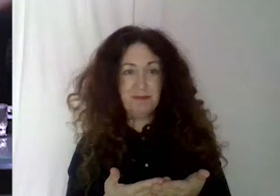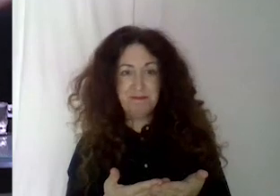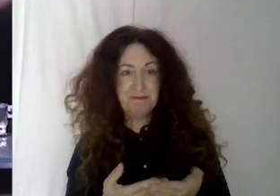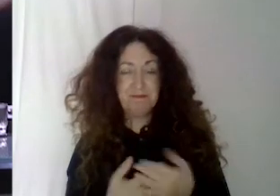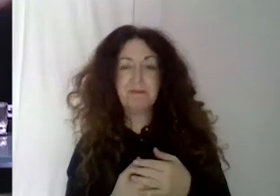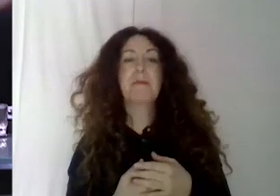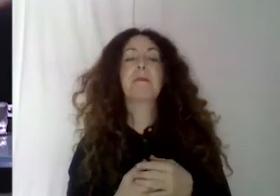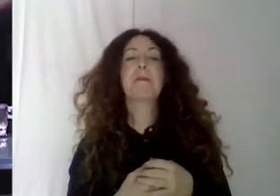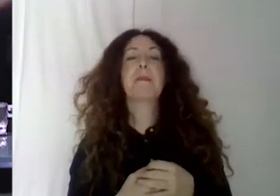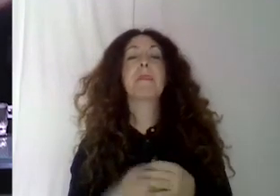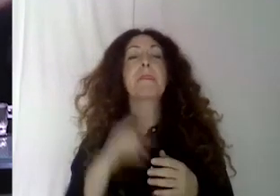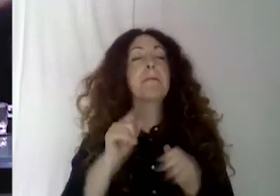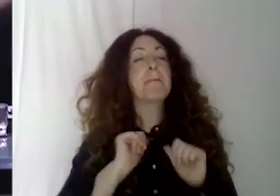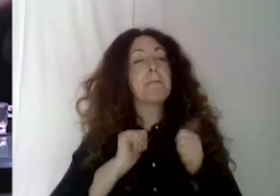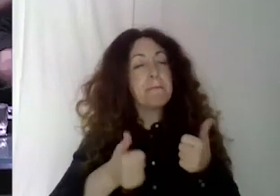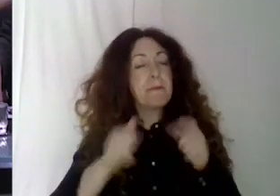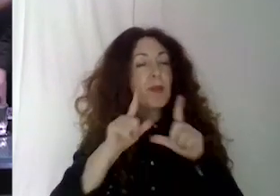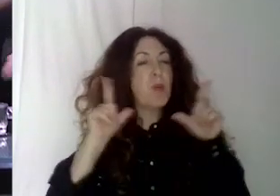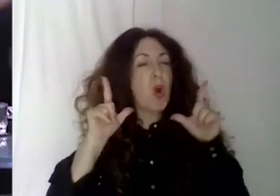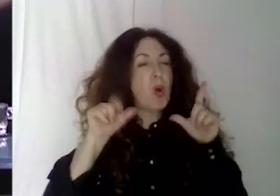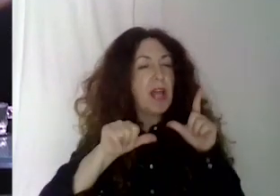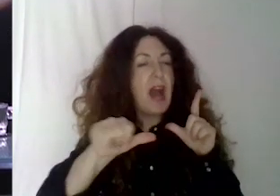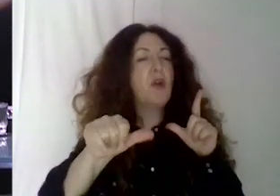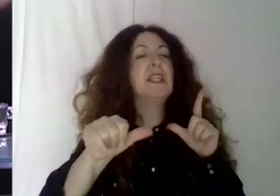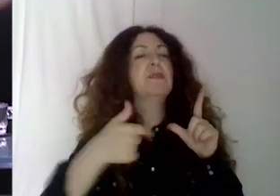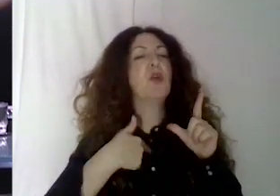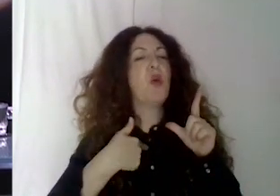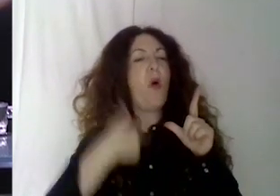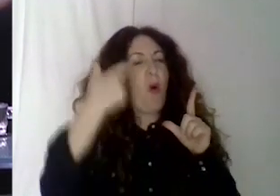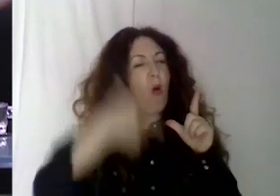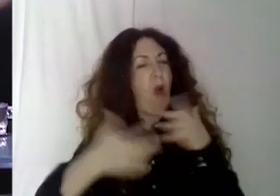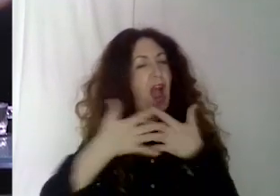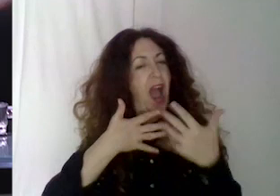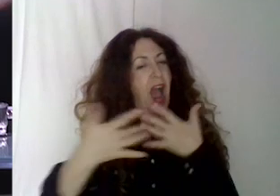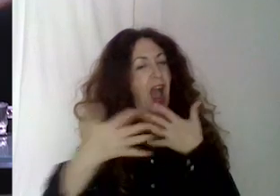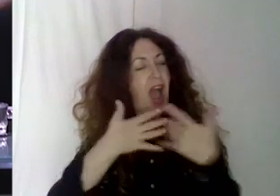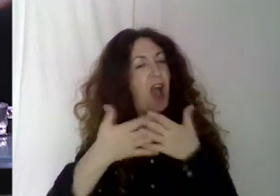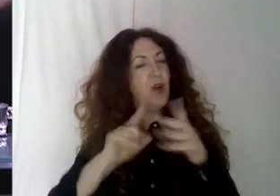tiene que ver con una visión romántica de la creación y